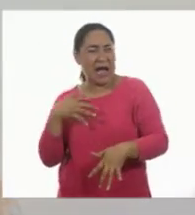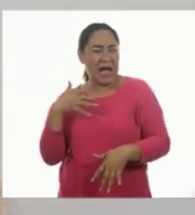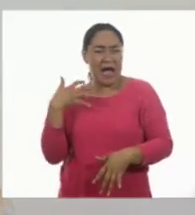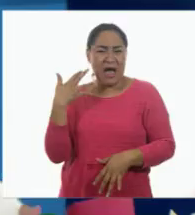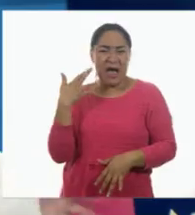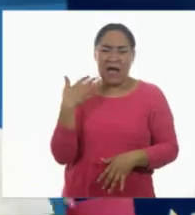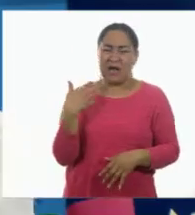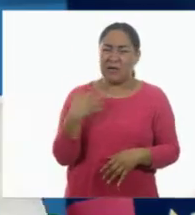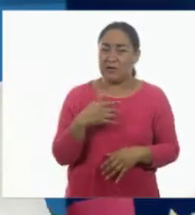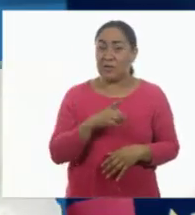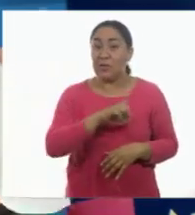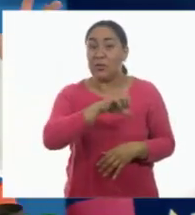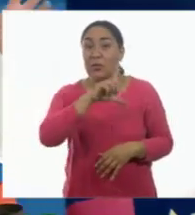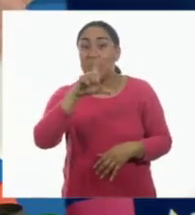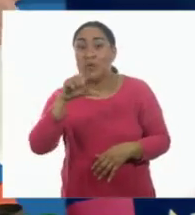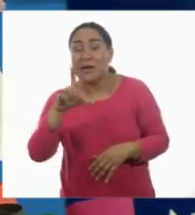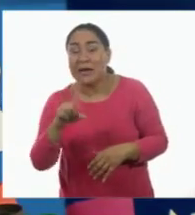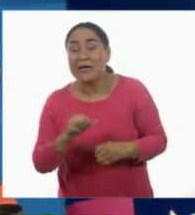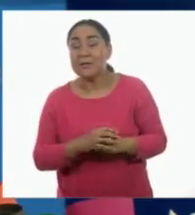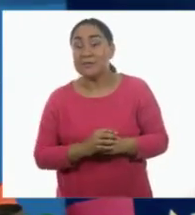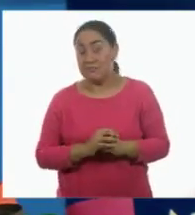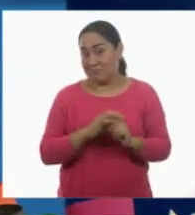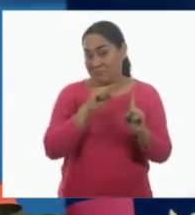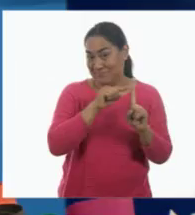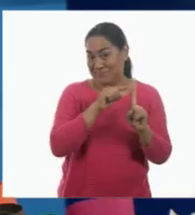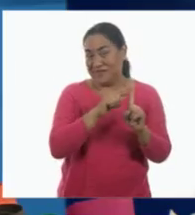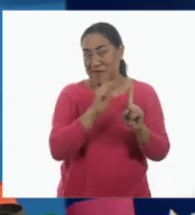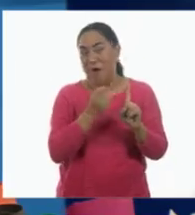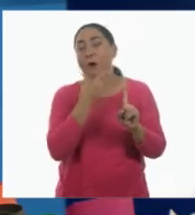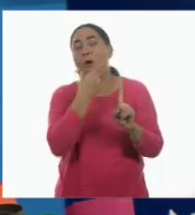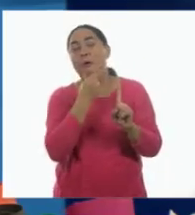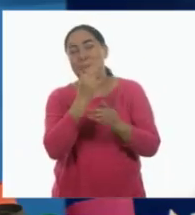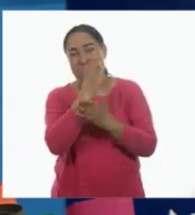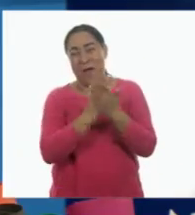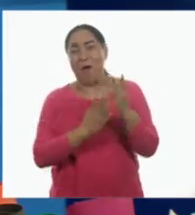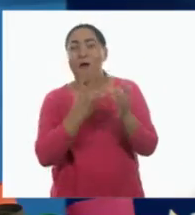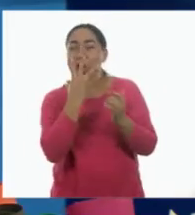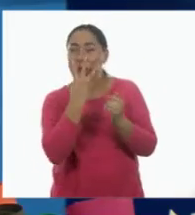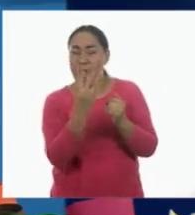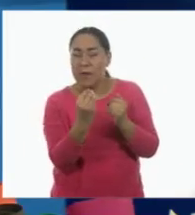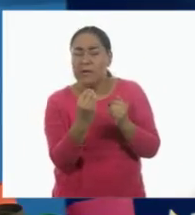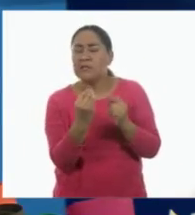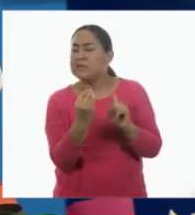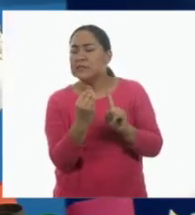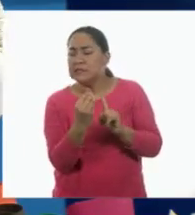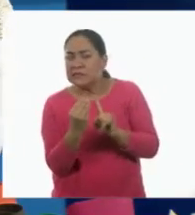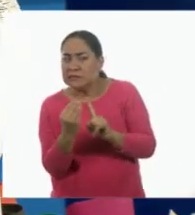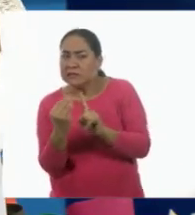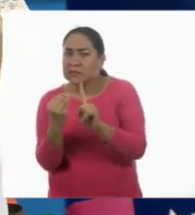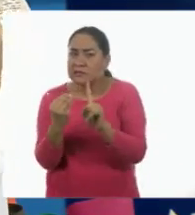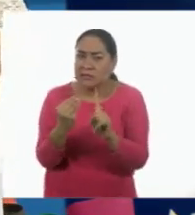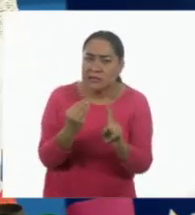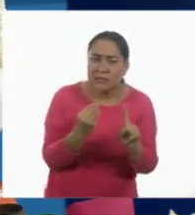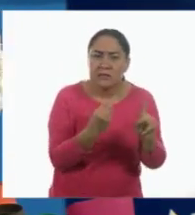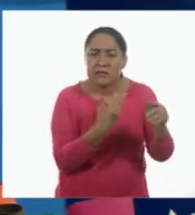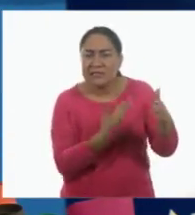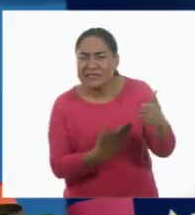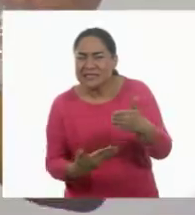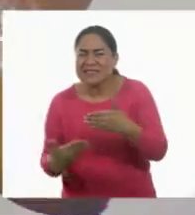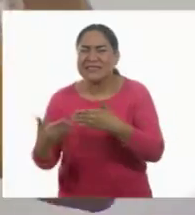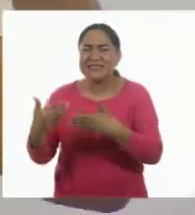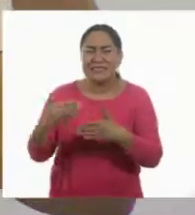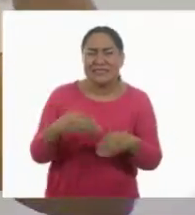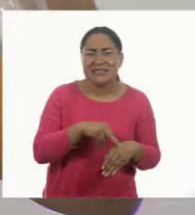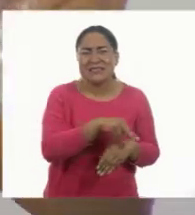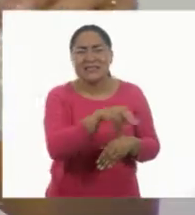Sí, y entonces el hombre lobo siguió caminando por la